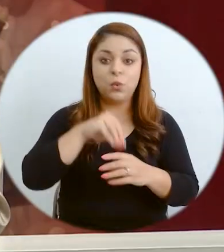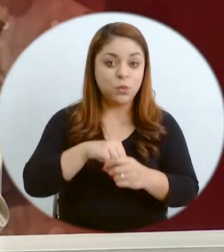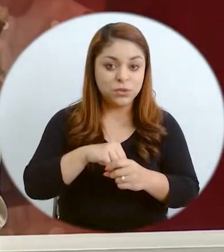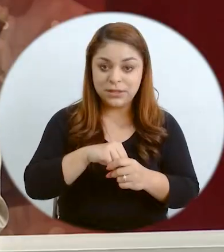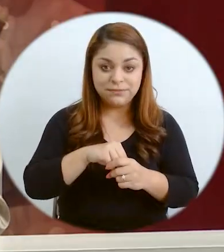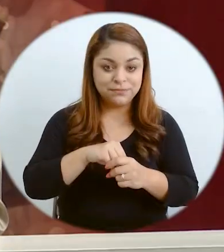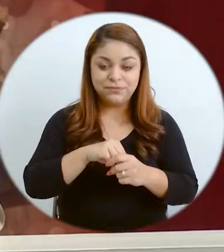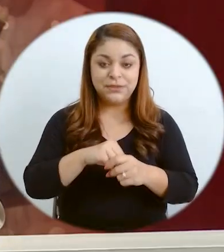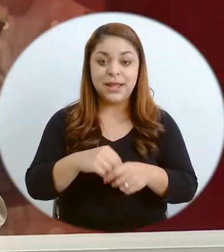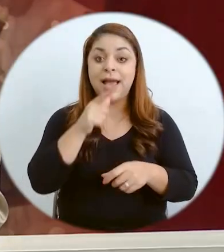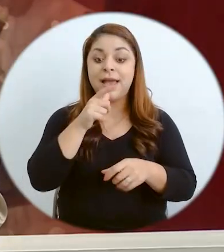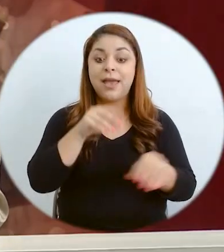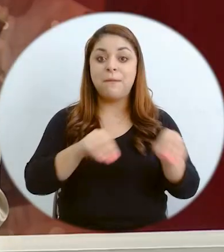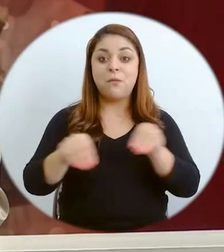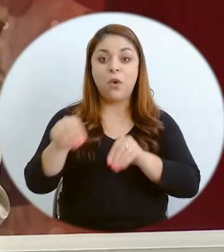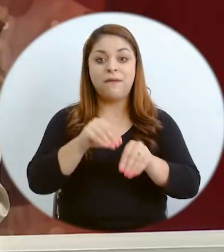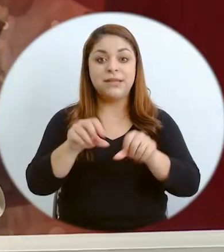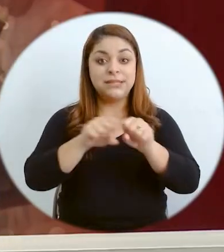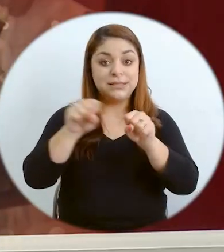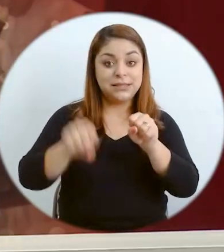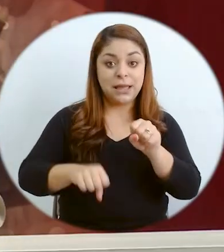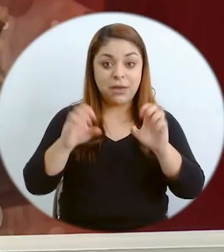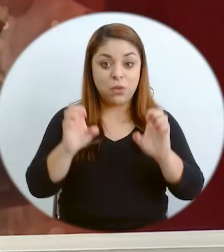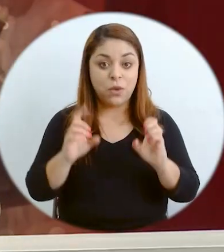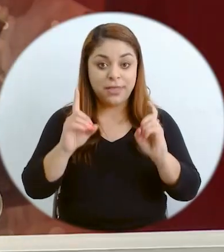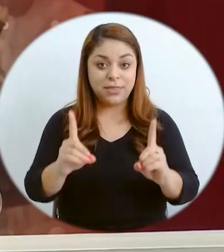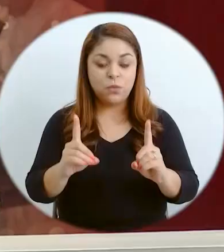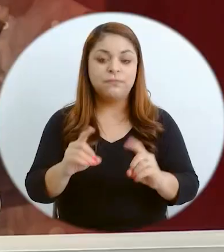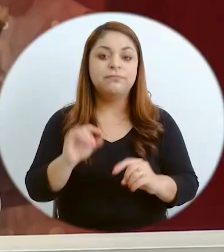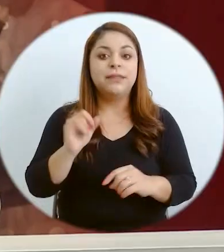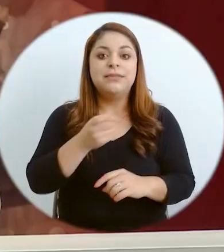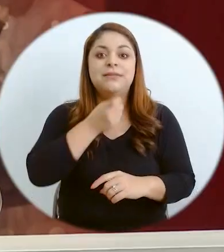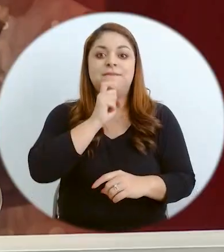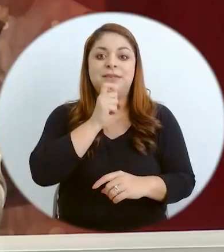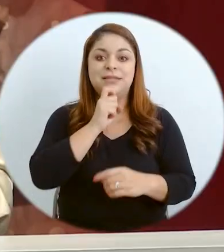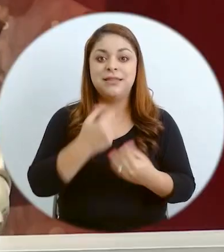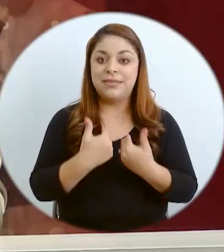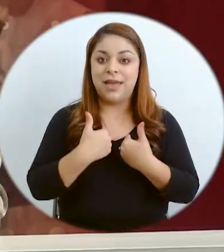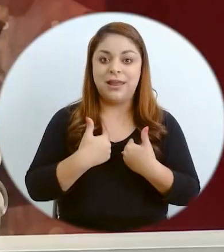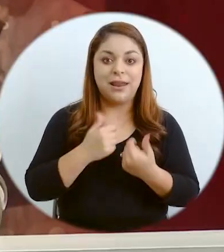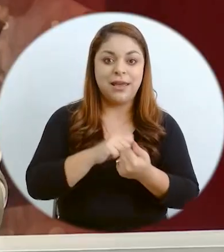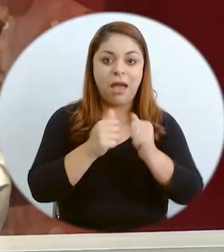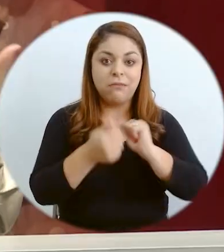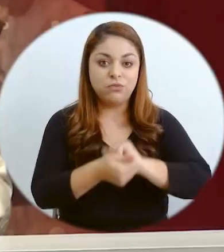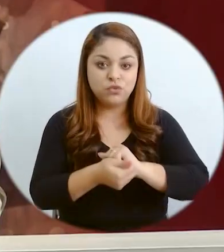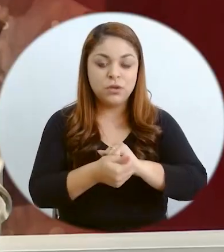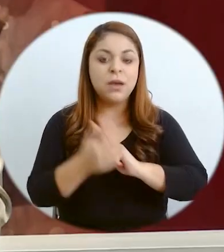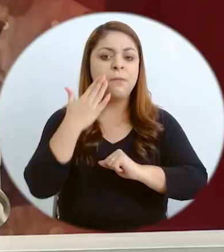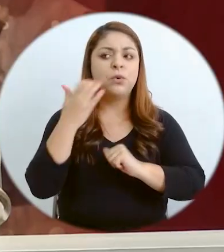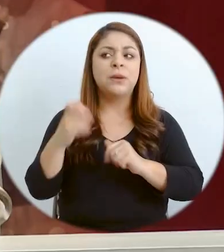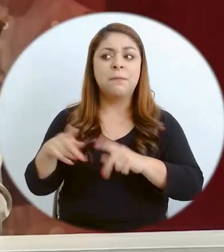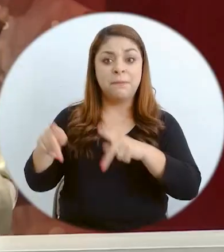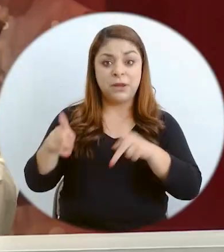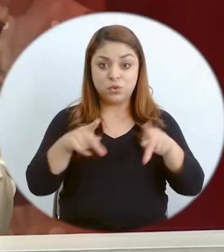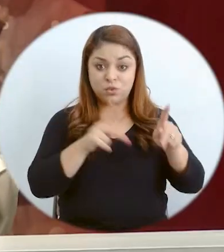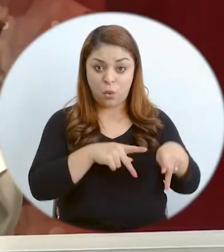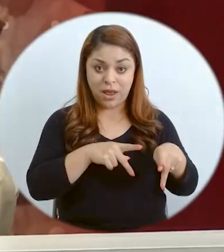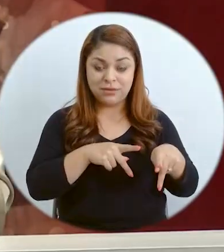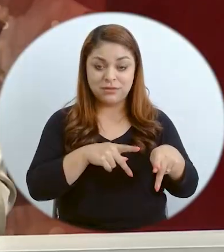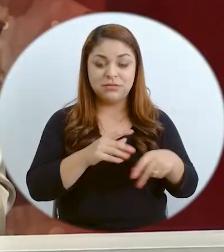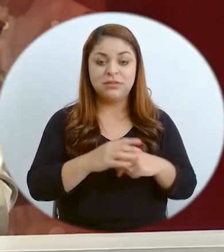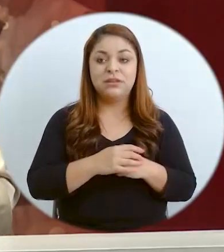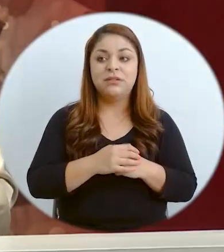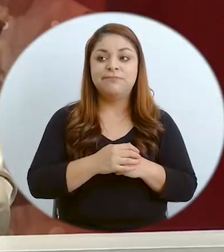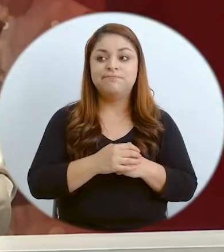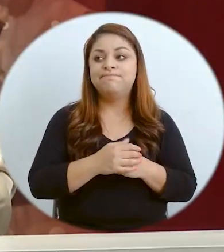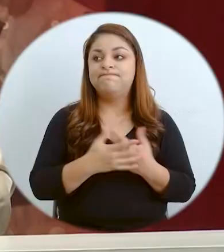diálogo que no incluye a los que mueven el sistema educativo, es dificilísimo poder generar cambios, porque si las